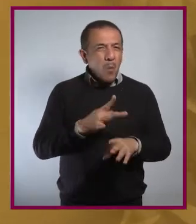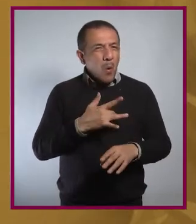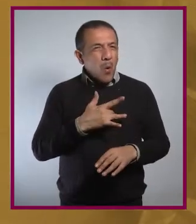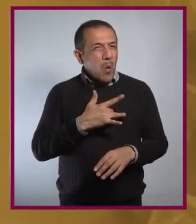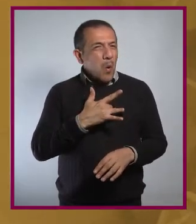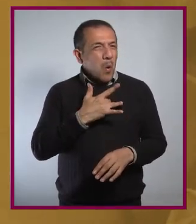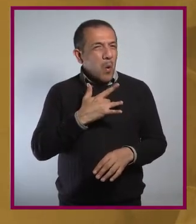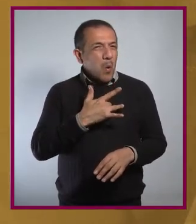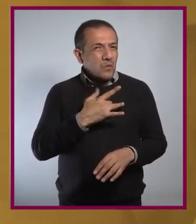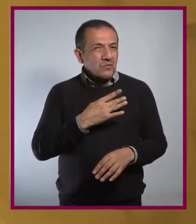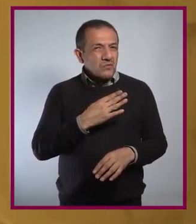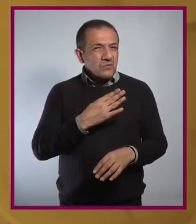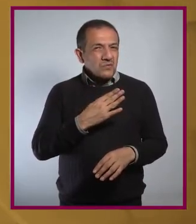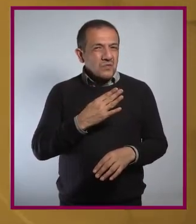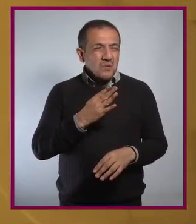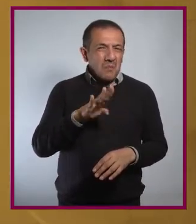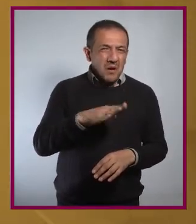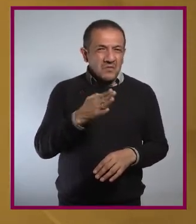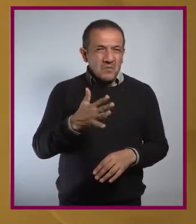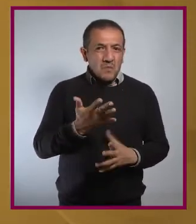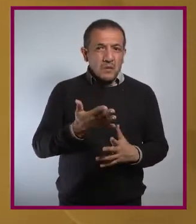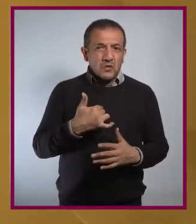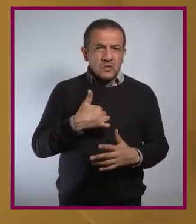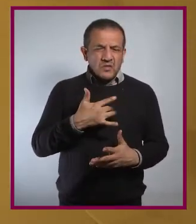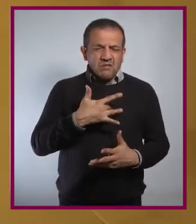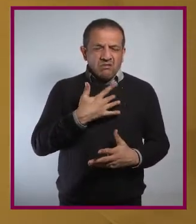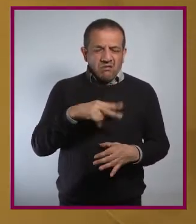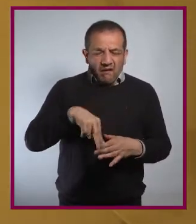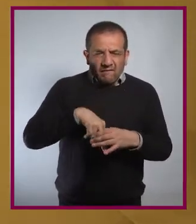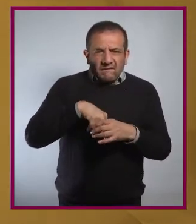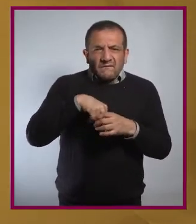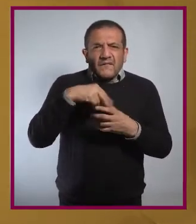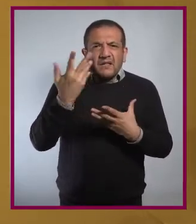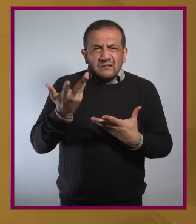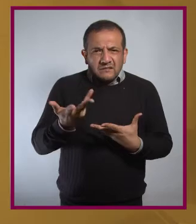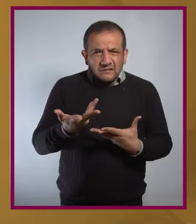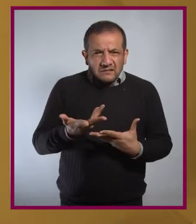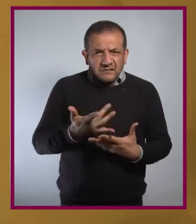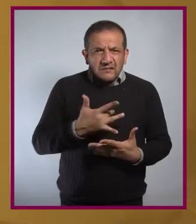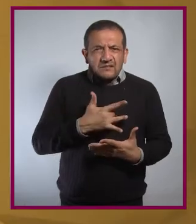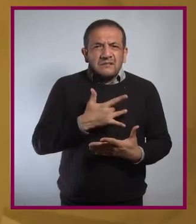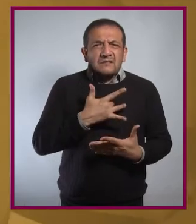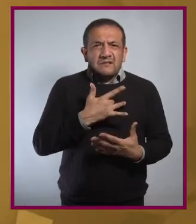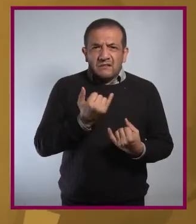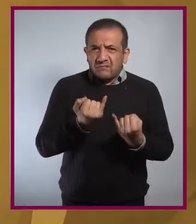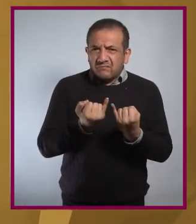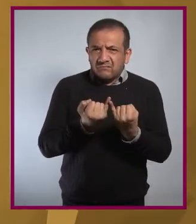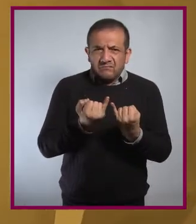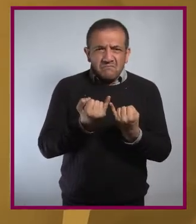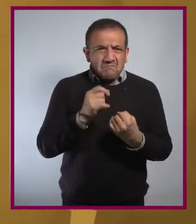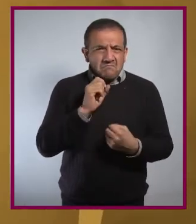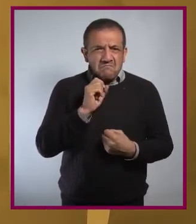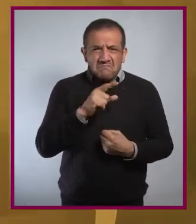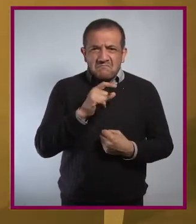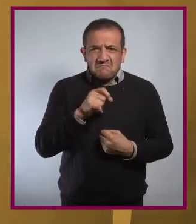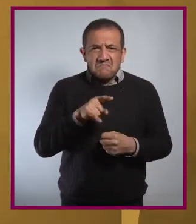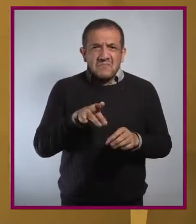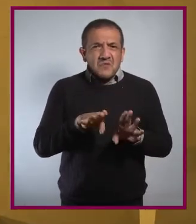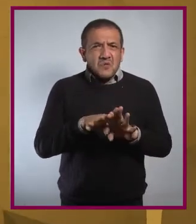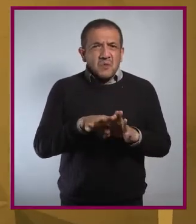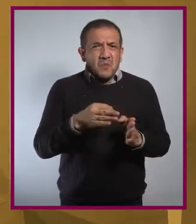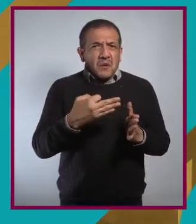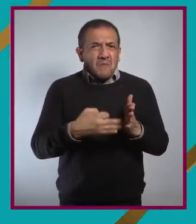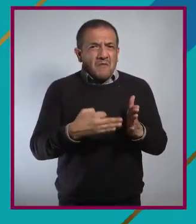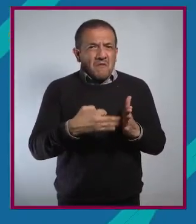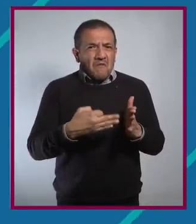una sensación buena. Sentía como un vacío y a la vez como que como si